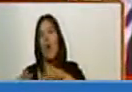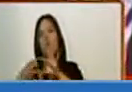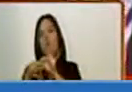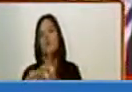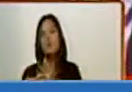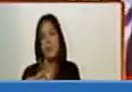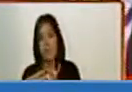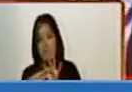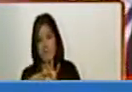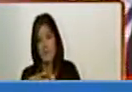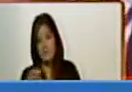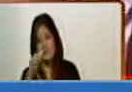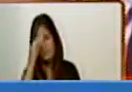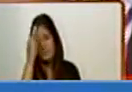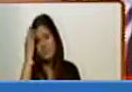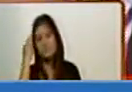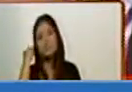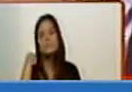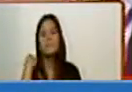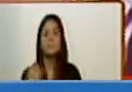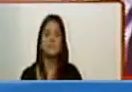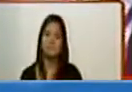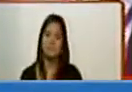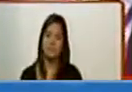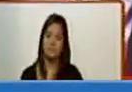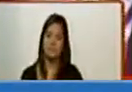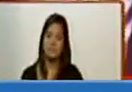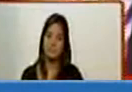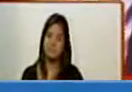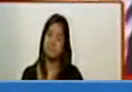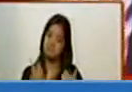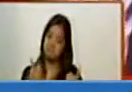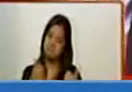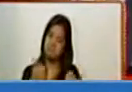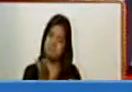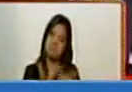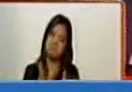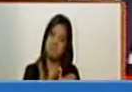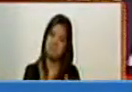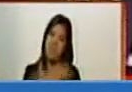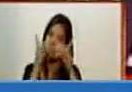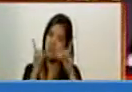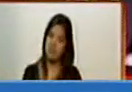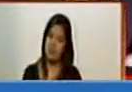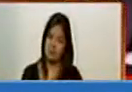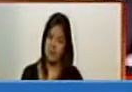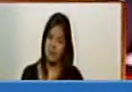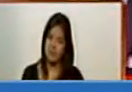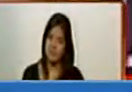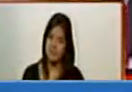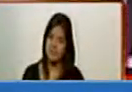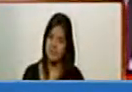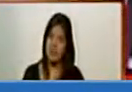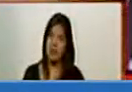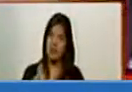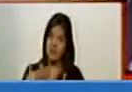soberanía. Celebro esa decisión que se tomó y que se va a